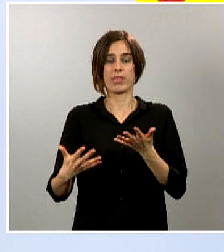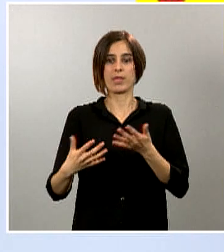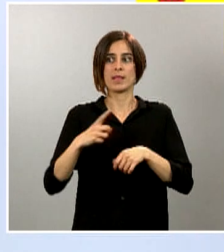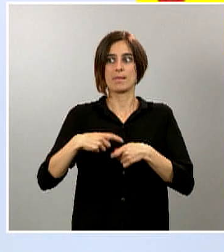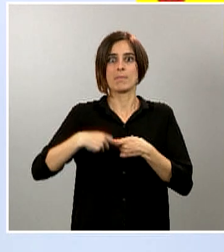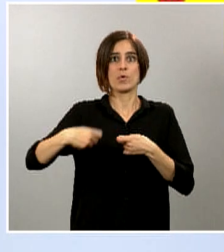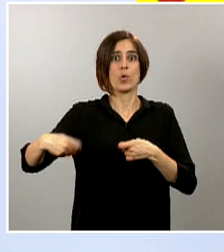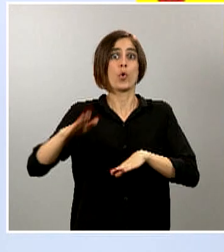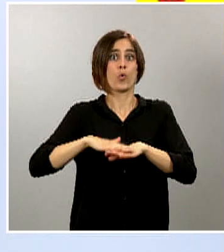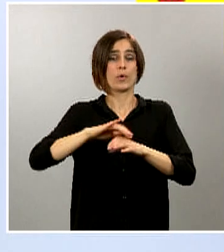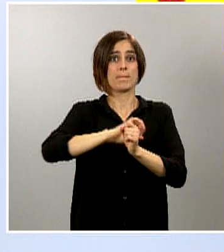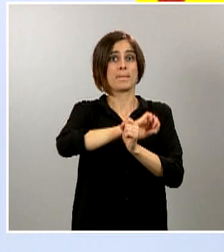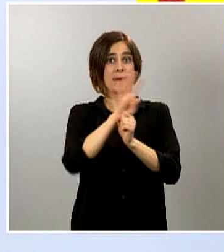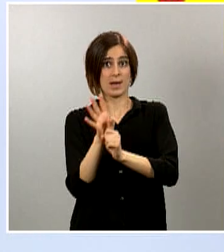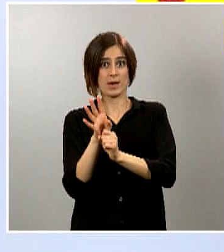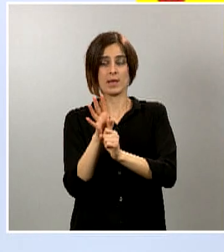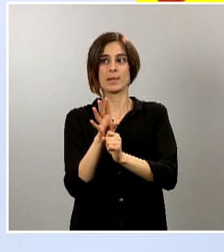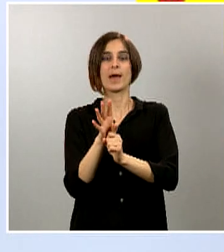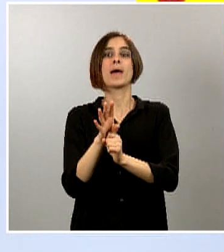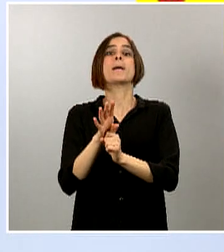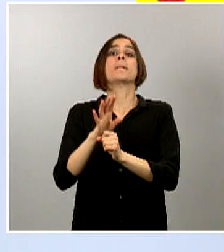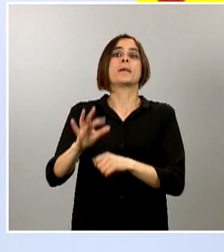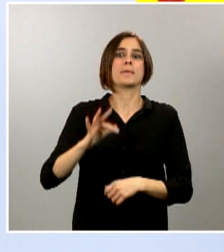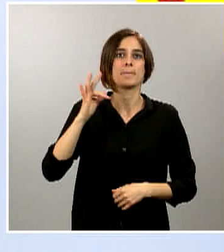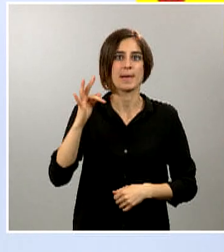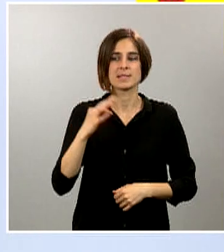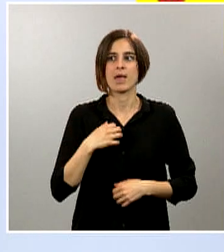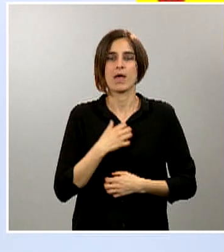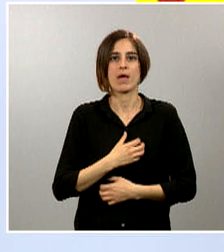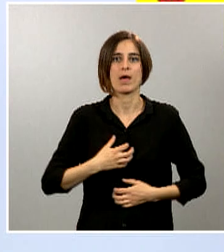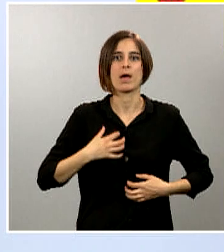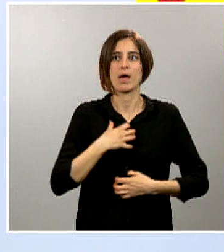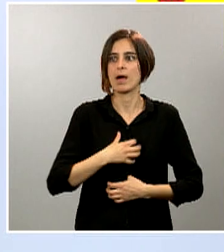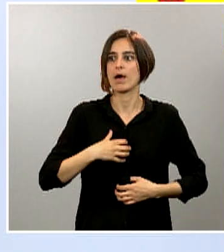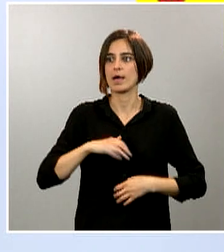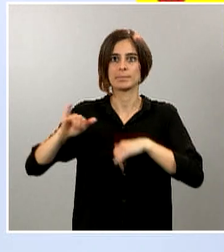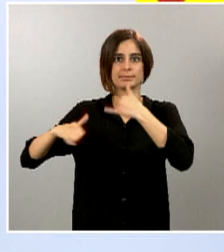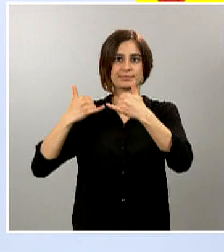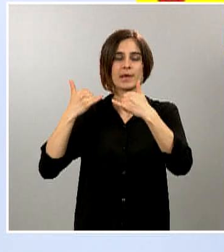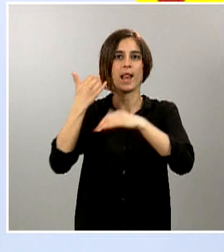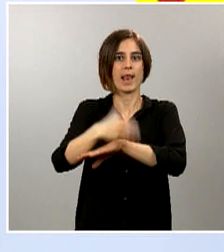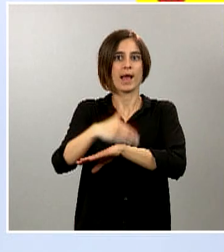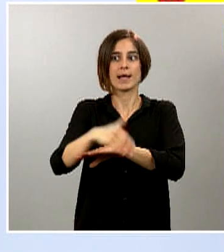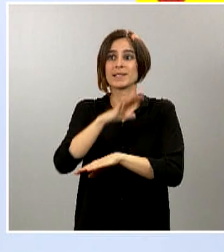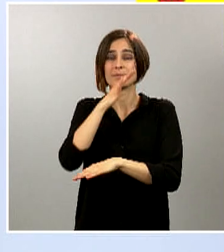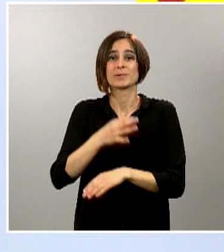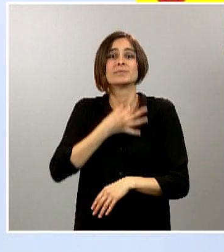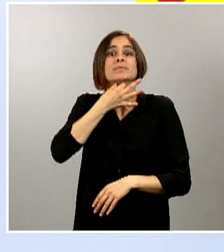COVID-19 padezca además la angustia de tener que quedarse en la calle por no poder pagar la hipoteca o el